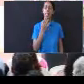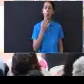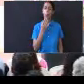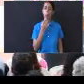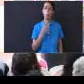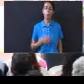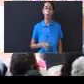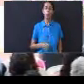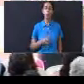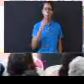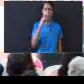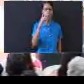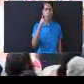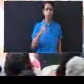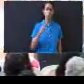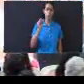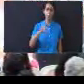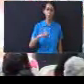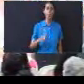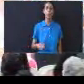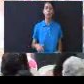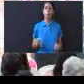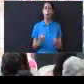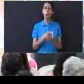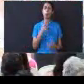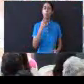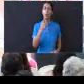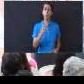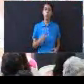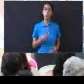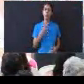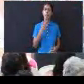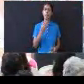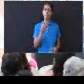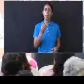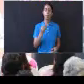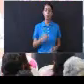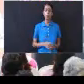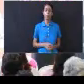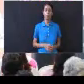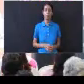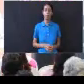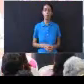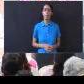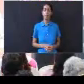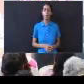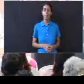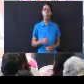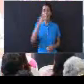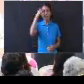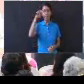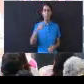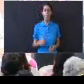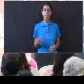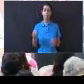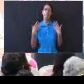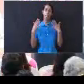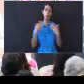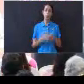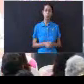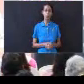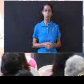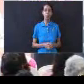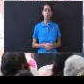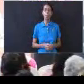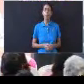como lo vio el hermano que dijo el Splash Day. Pero usted está, o yo estamos enfermos, o alguien está enfermo. Ni usted ni yo estamos enfermos. Alguien